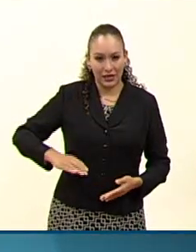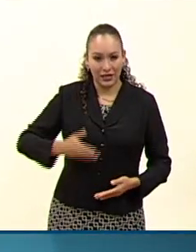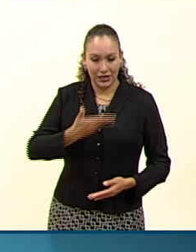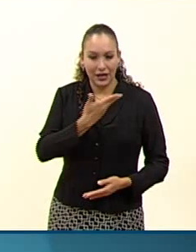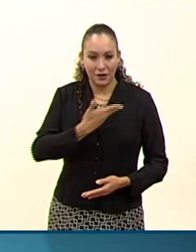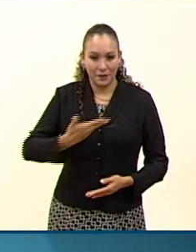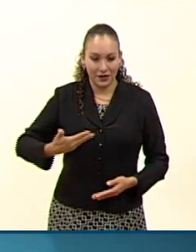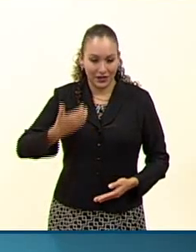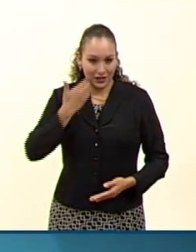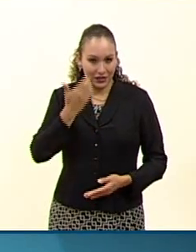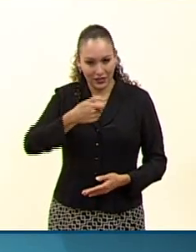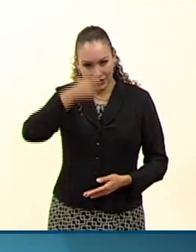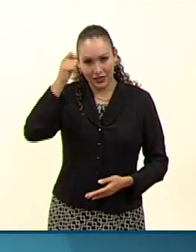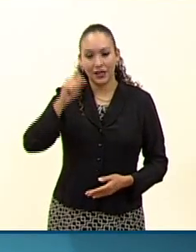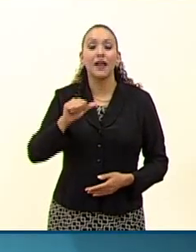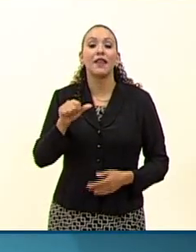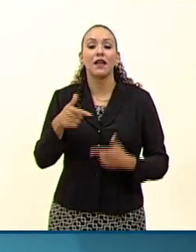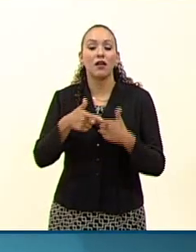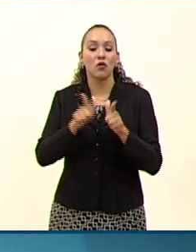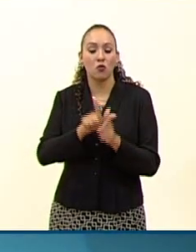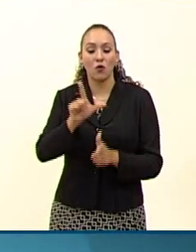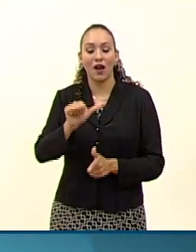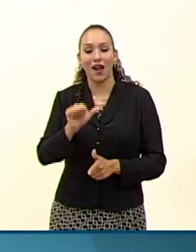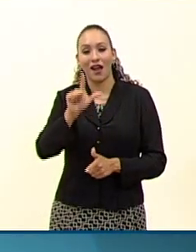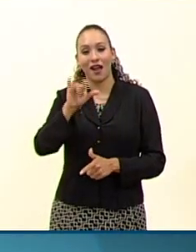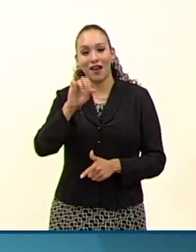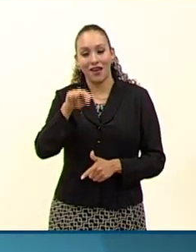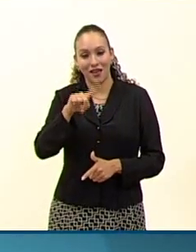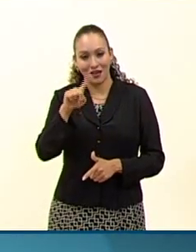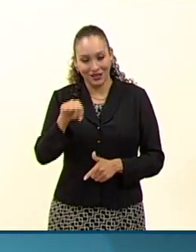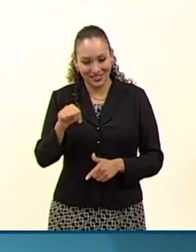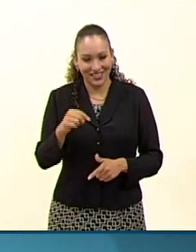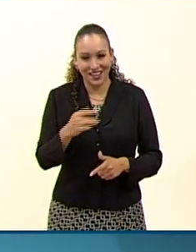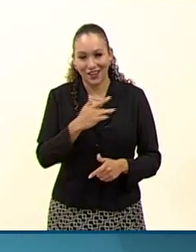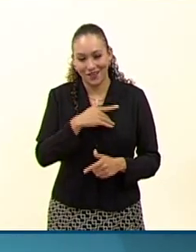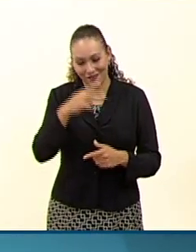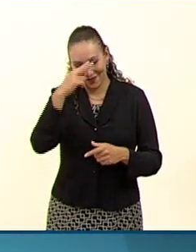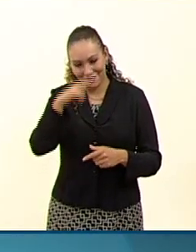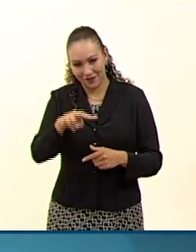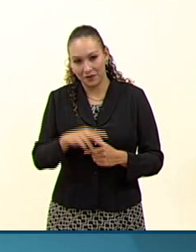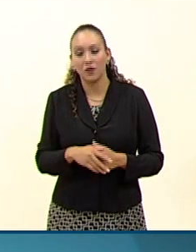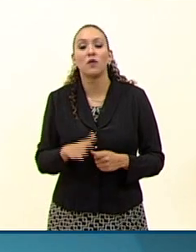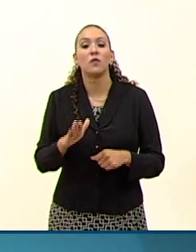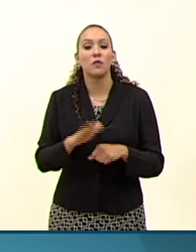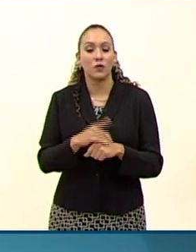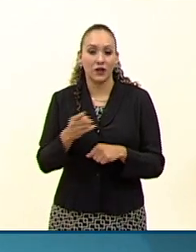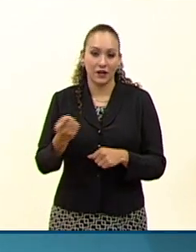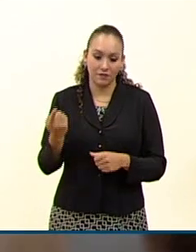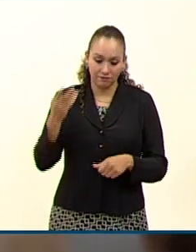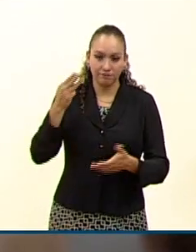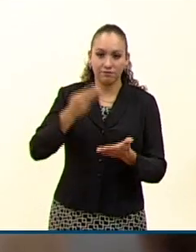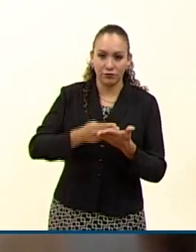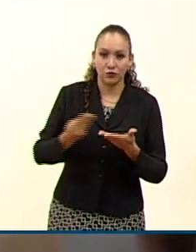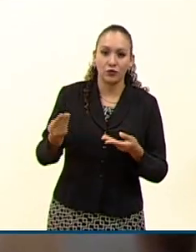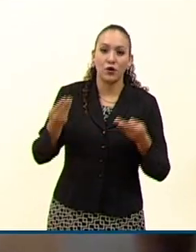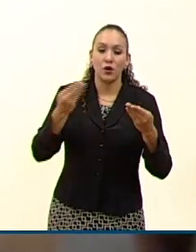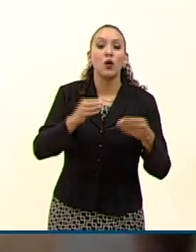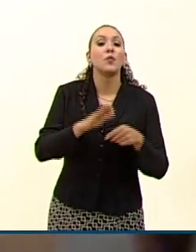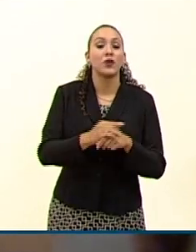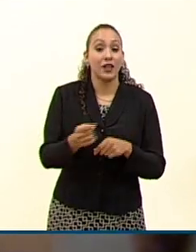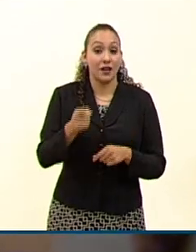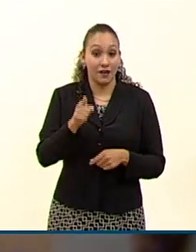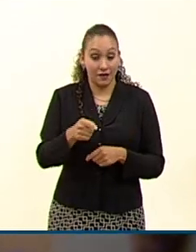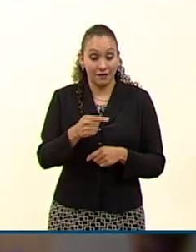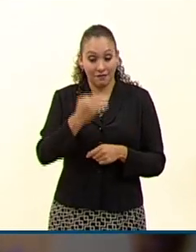de la República de la Alianza Fuerza y Corazón por México en contra de la sanción que le impuso la Sala Regional Especializada por violar